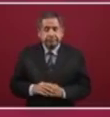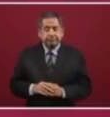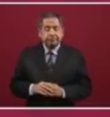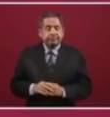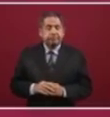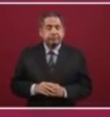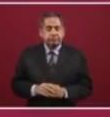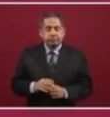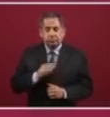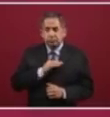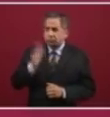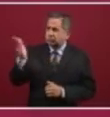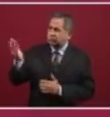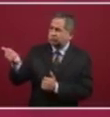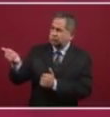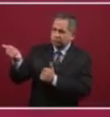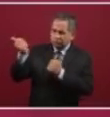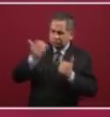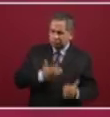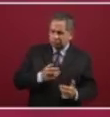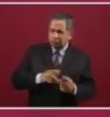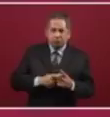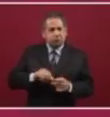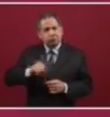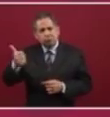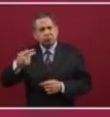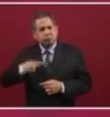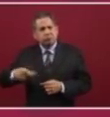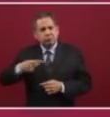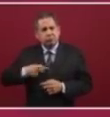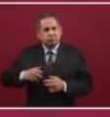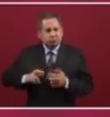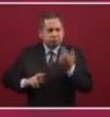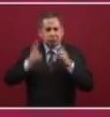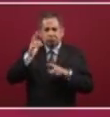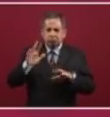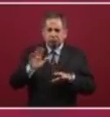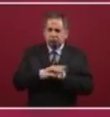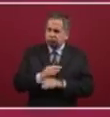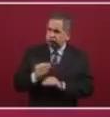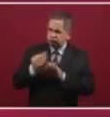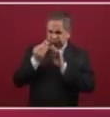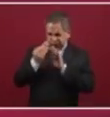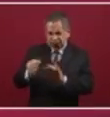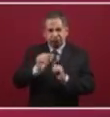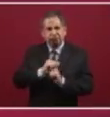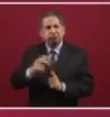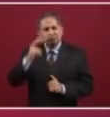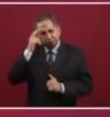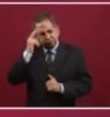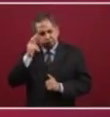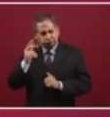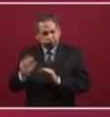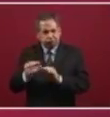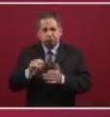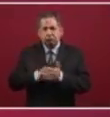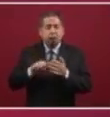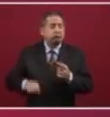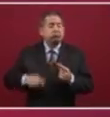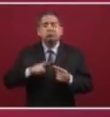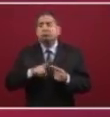se pudiesen traer restos de revolucionarios que lo enfrentaron a él. Por